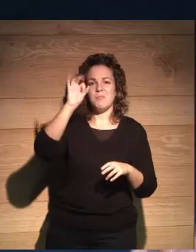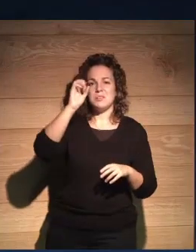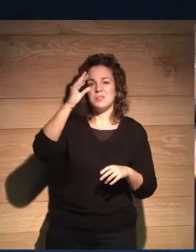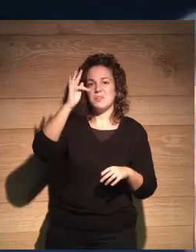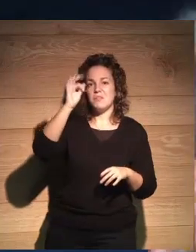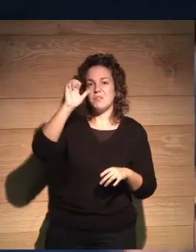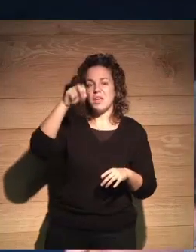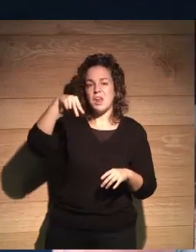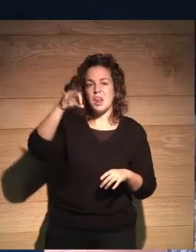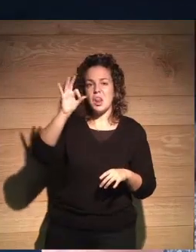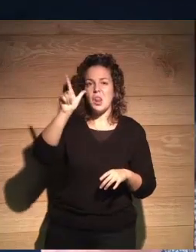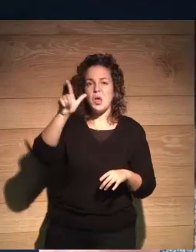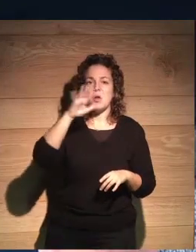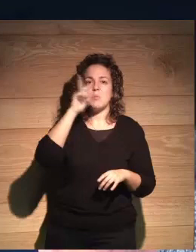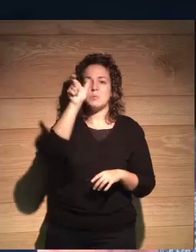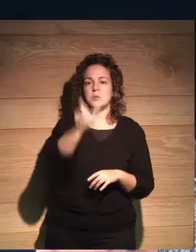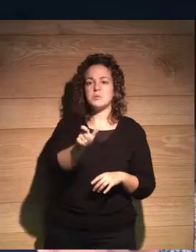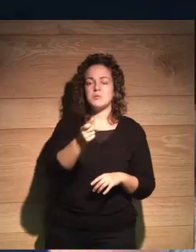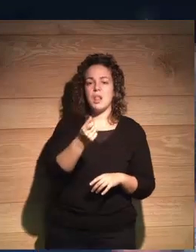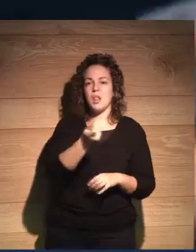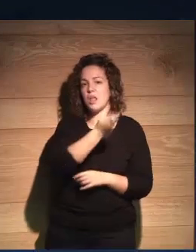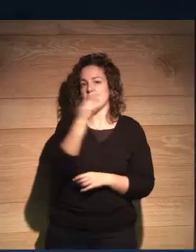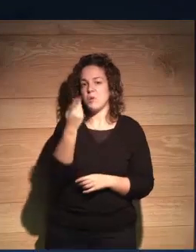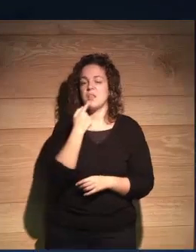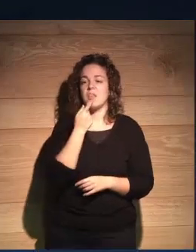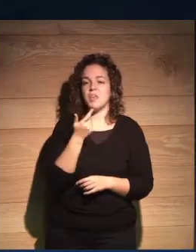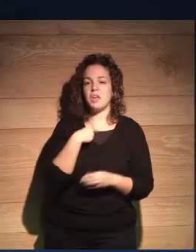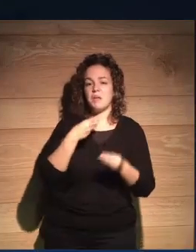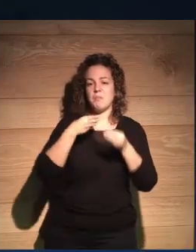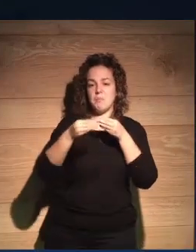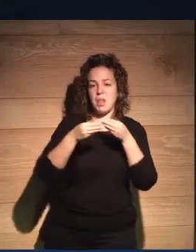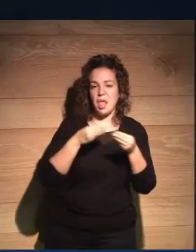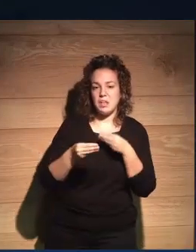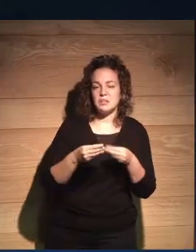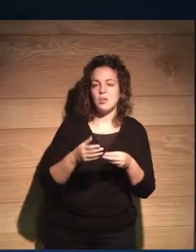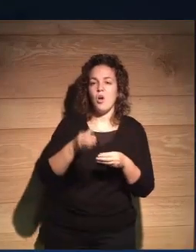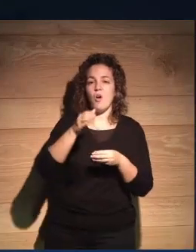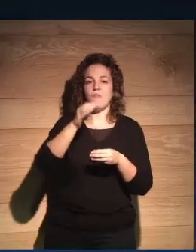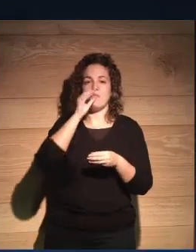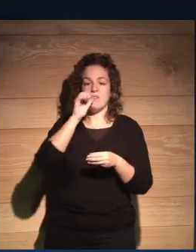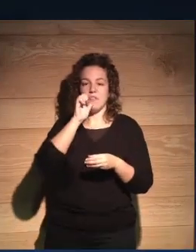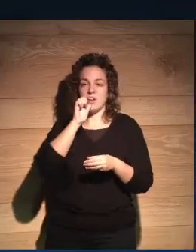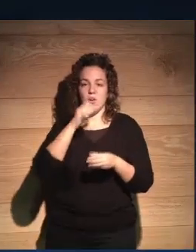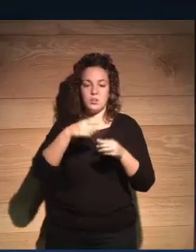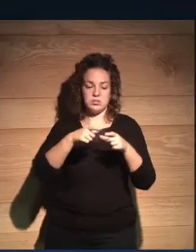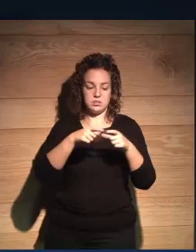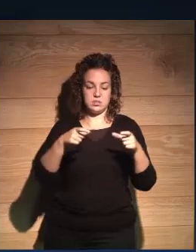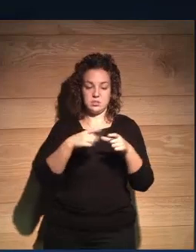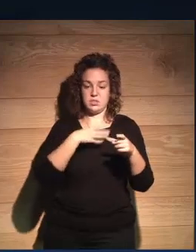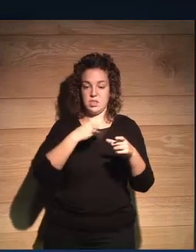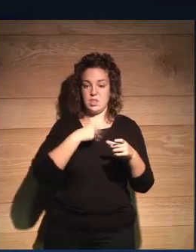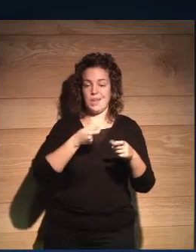hay determinadas personas que sí, que están en los plásticos, que están en los biberones, que están en los tickets de la compra, etcétera, y no